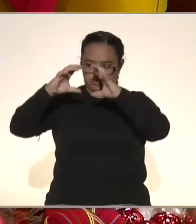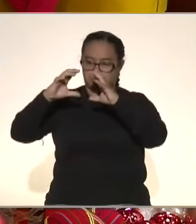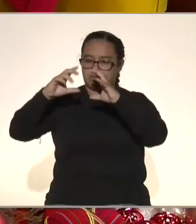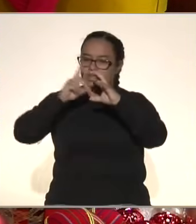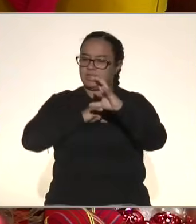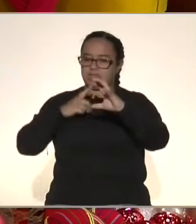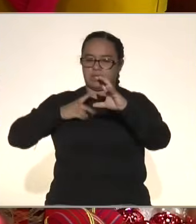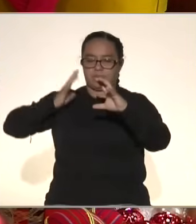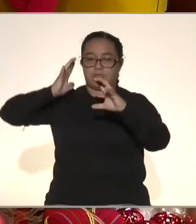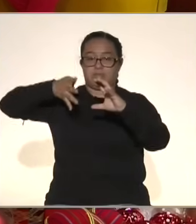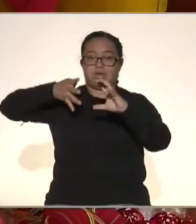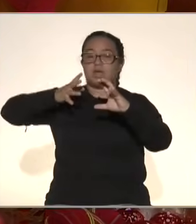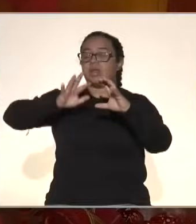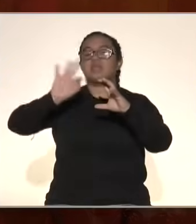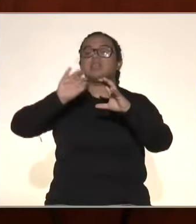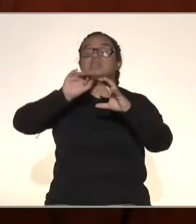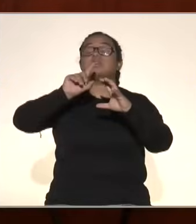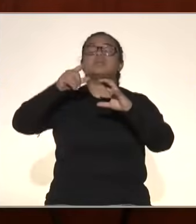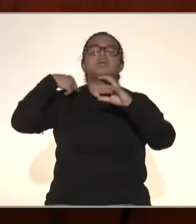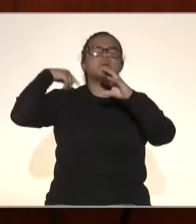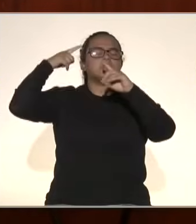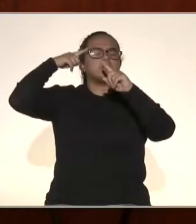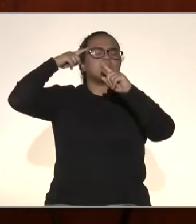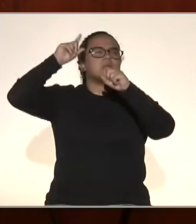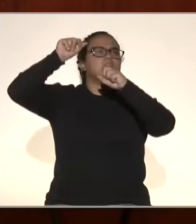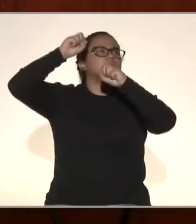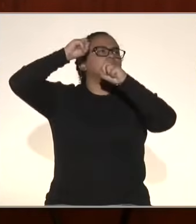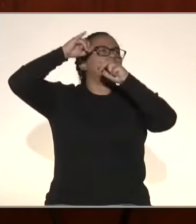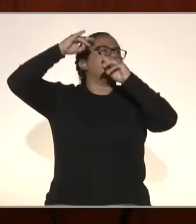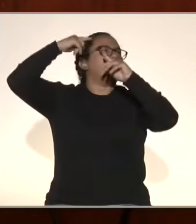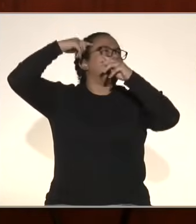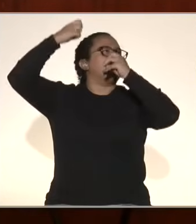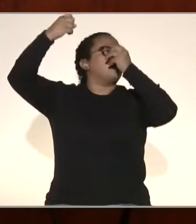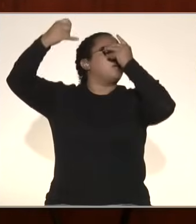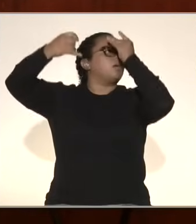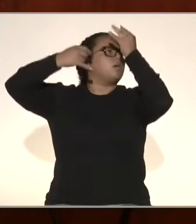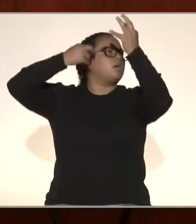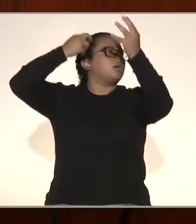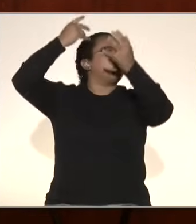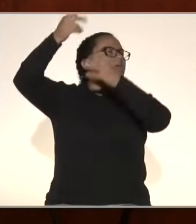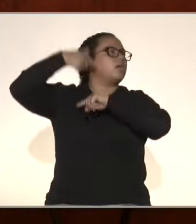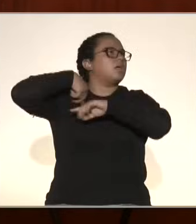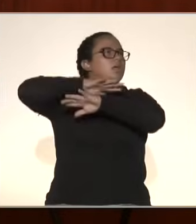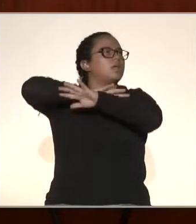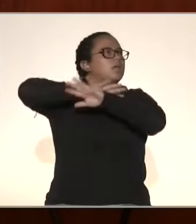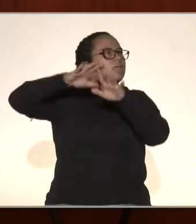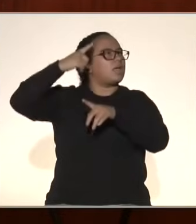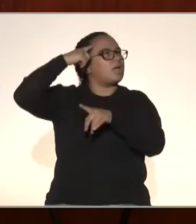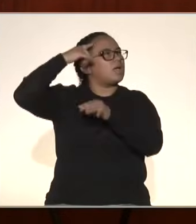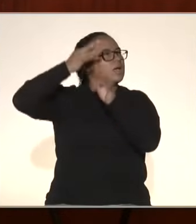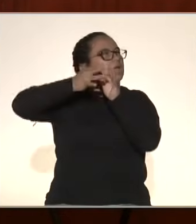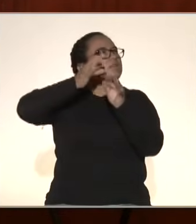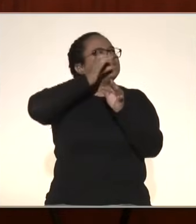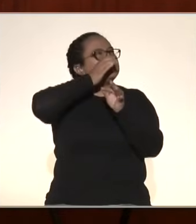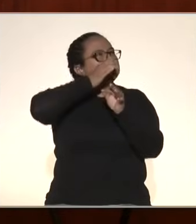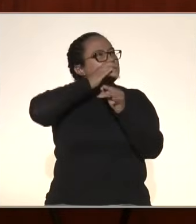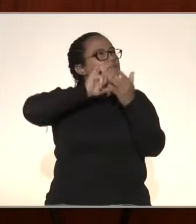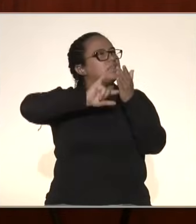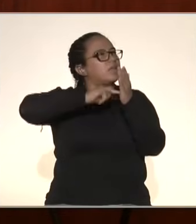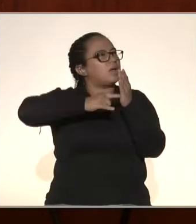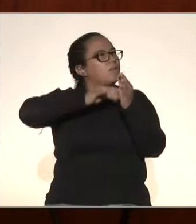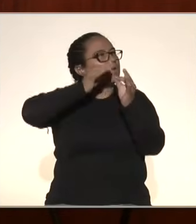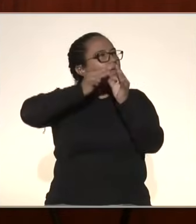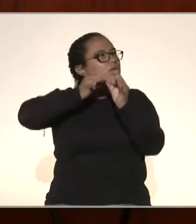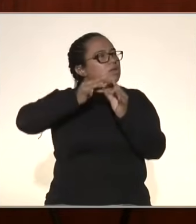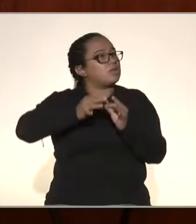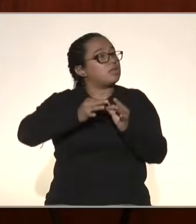¿no? Porque si no se va, vuela, y entonces a veces en ese de ya tengo exactamente la cena, la hora, tal, nos damos